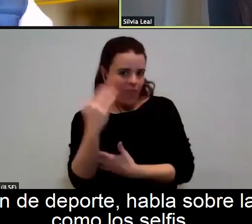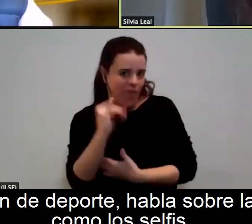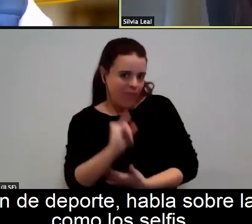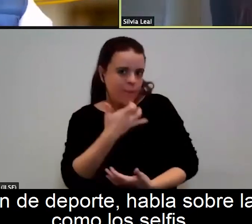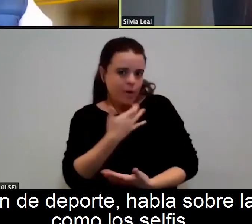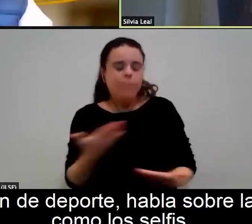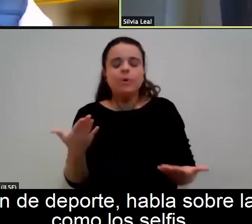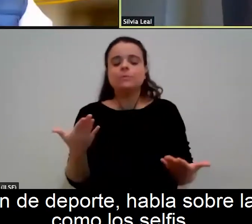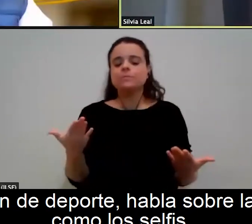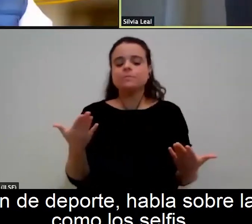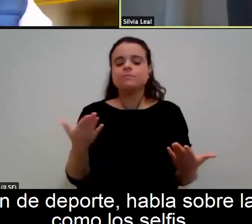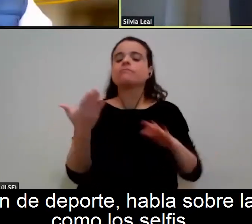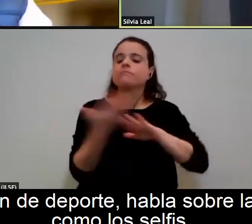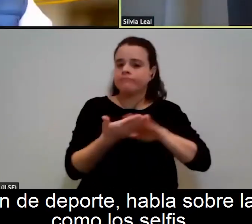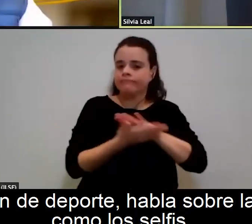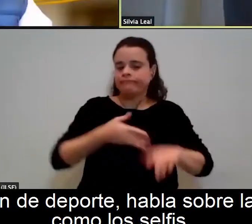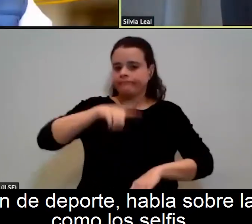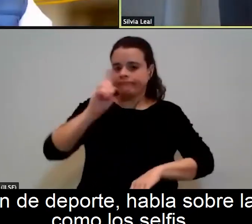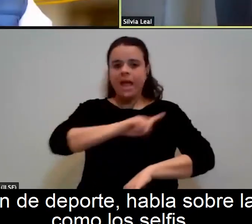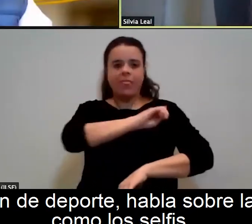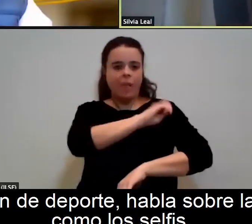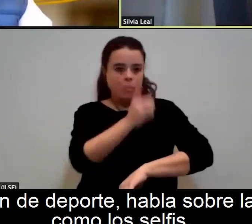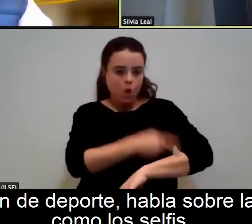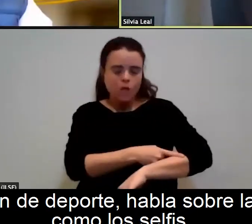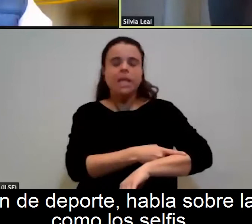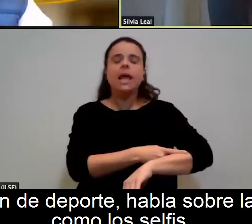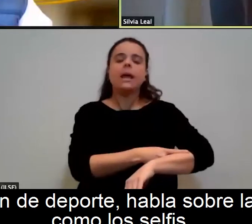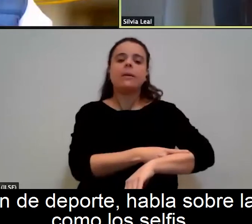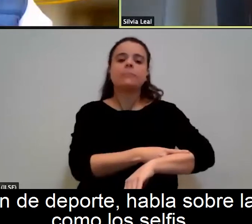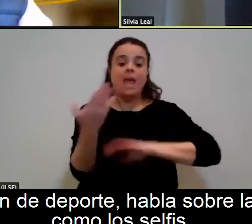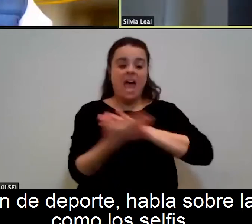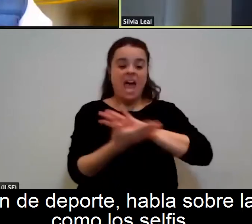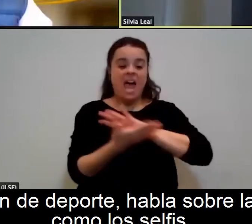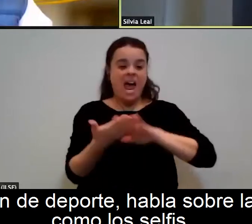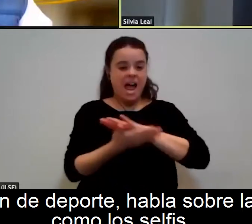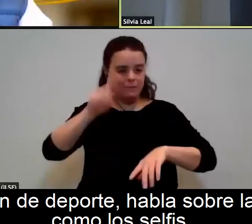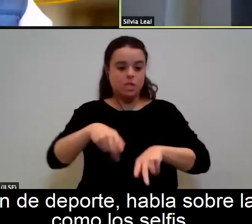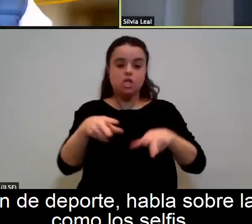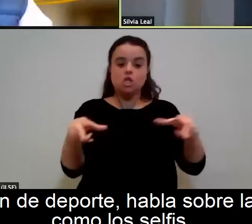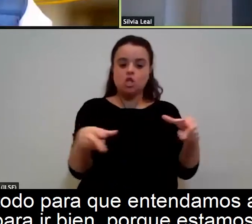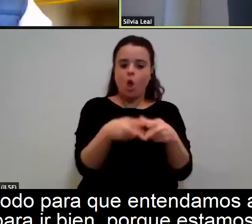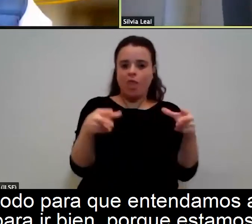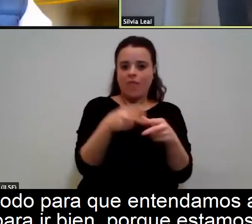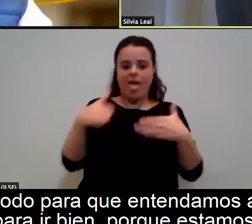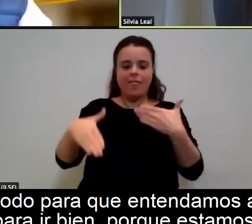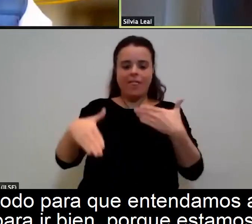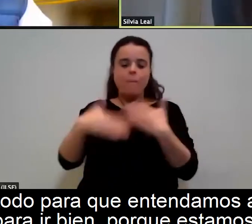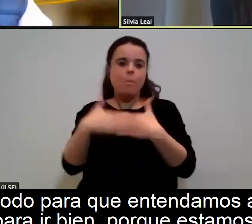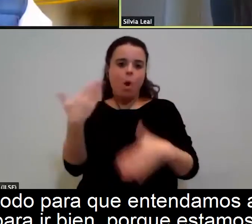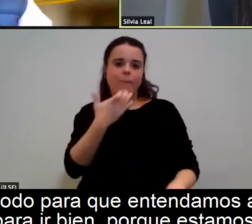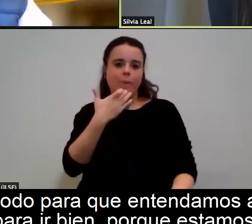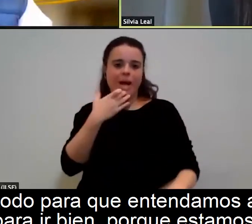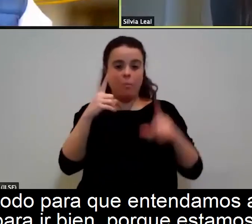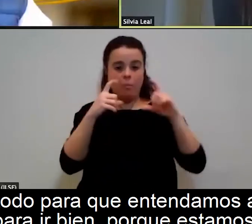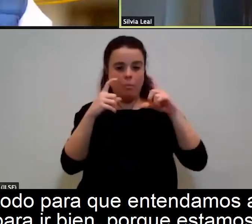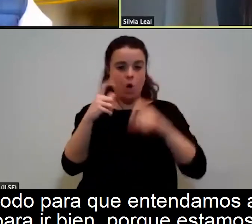todo esto. Y habla también de deporte, habla, bueno, sobre la sociedad y modas como los selfies, bueno, pues habla